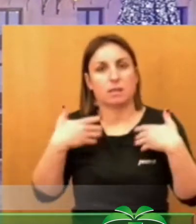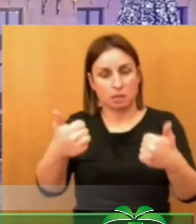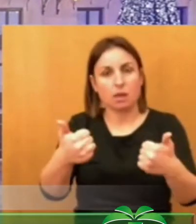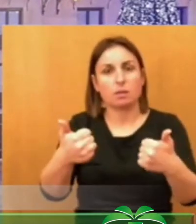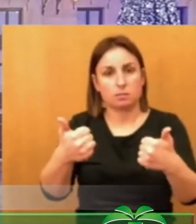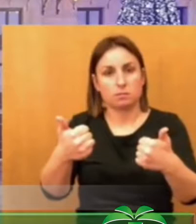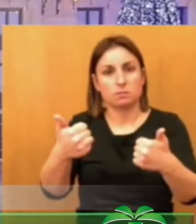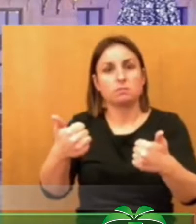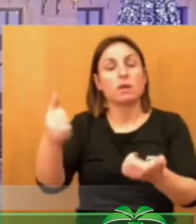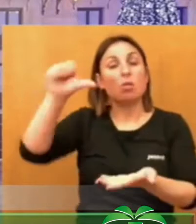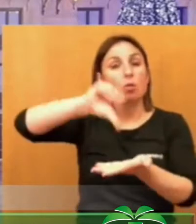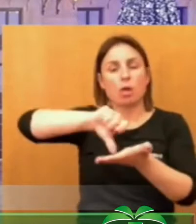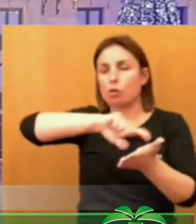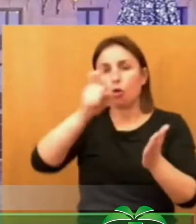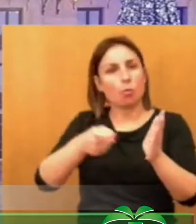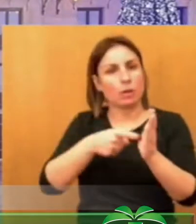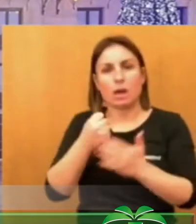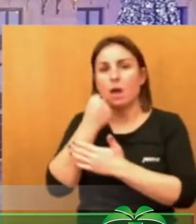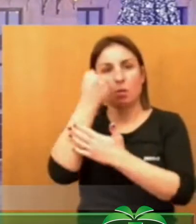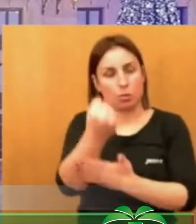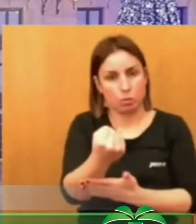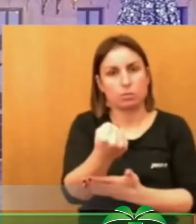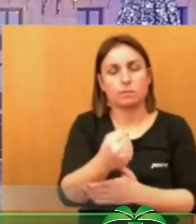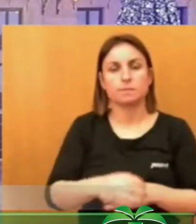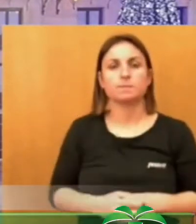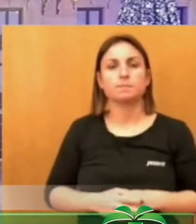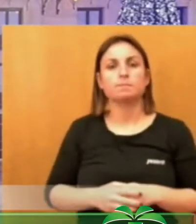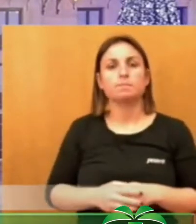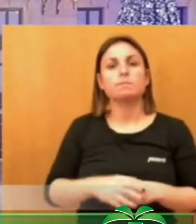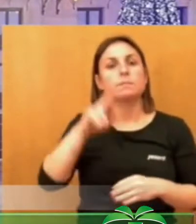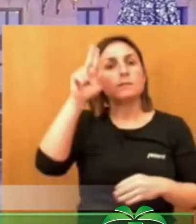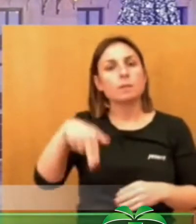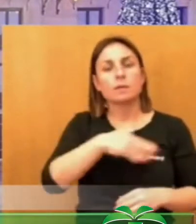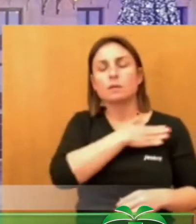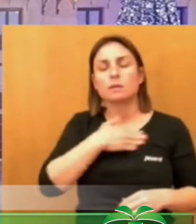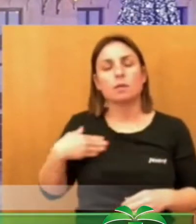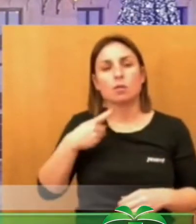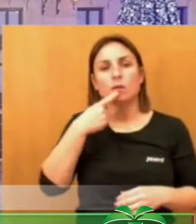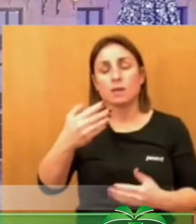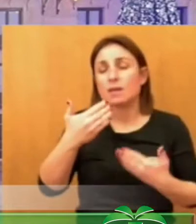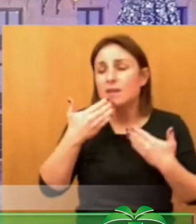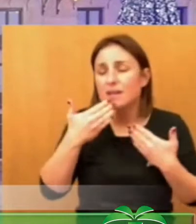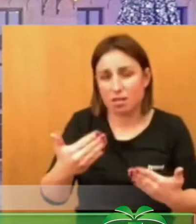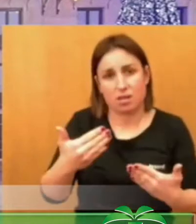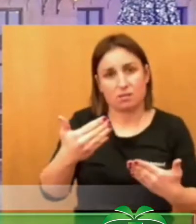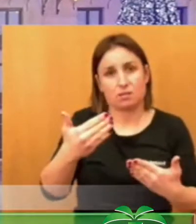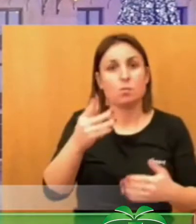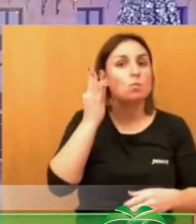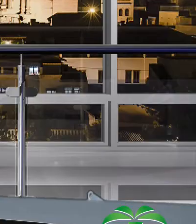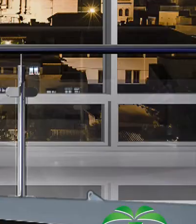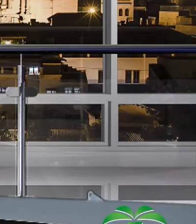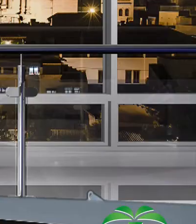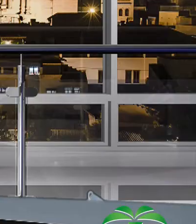por la vacuna que hará frente a la pandemia de el coronavirus con la esperanza de que progresivamente se alcance la normalidad